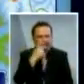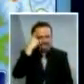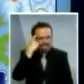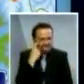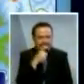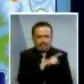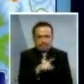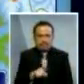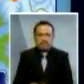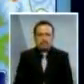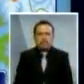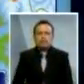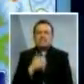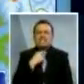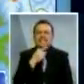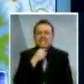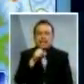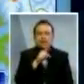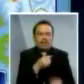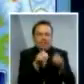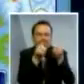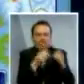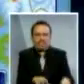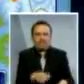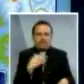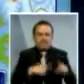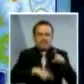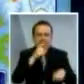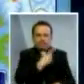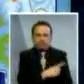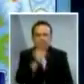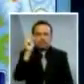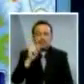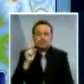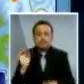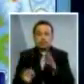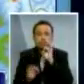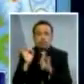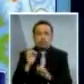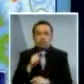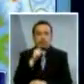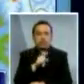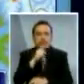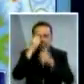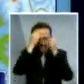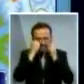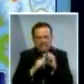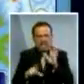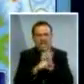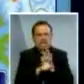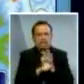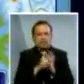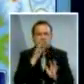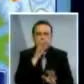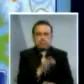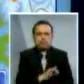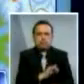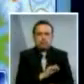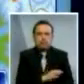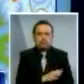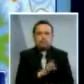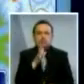ustedes. Porque queremos que ustedes abandonen esta tierra, se arranquen. Entonces los tribunales dicen, es un delito terrorista. Estuvo bien calificado, pero ahí no tenían